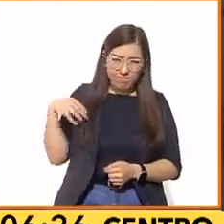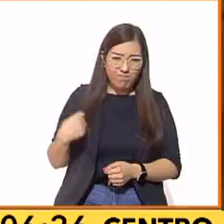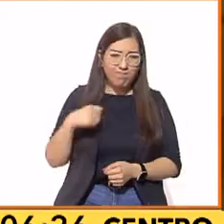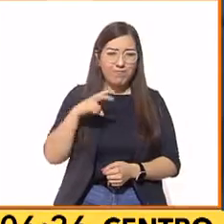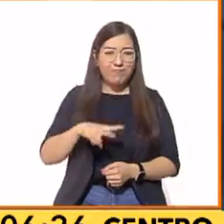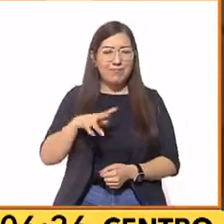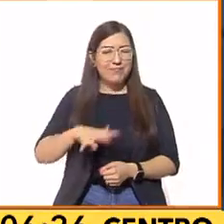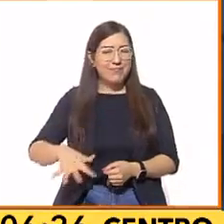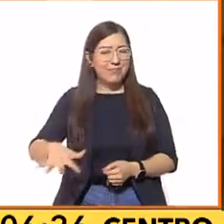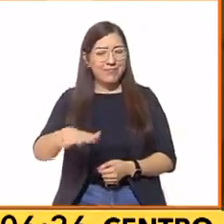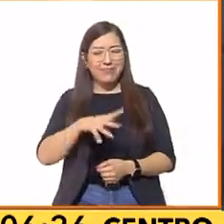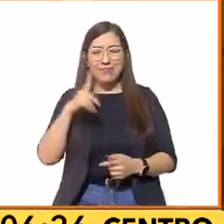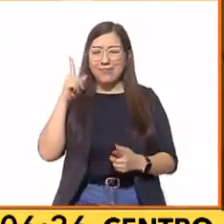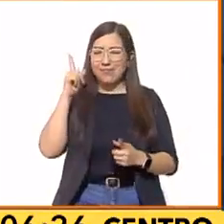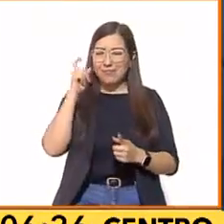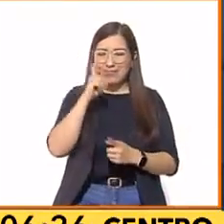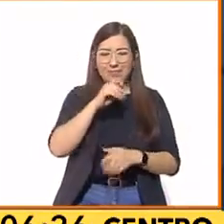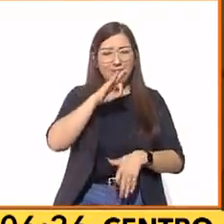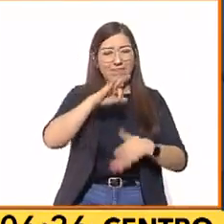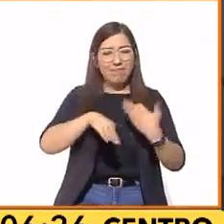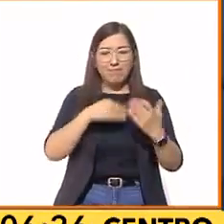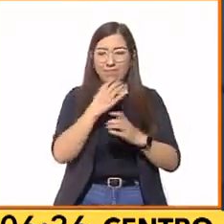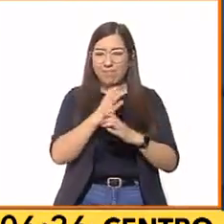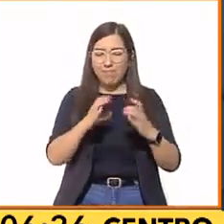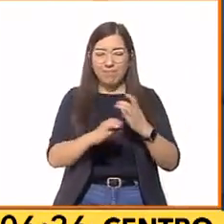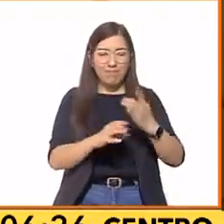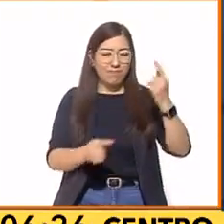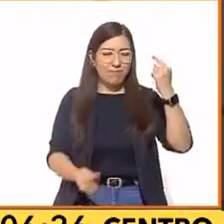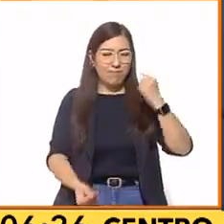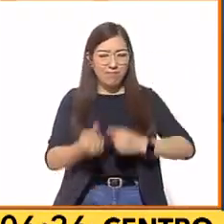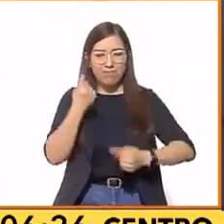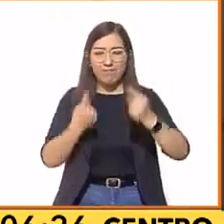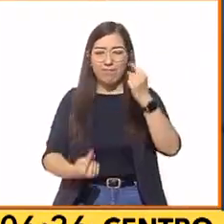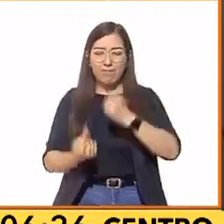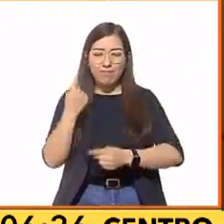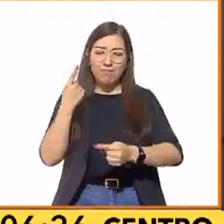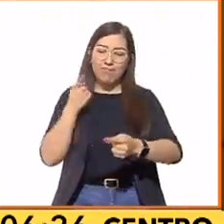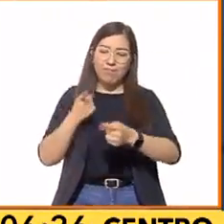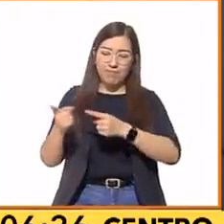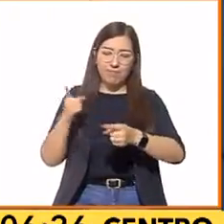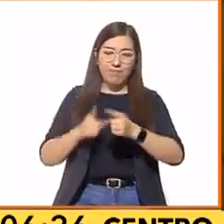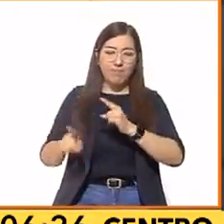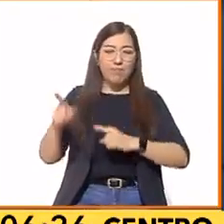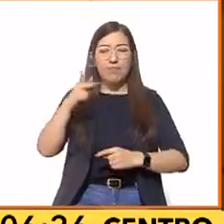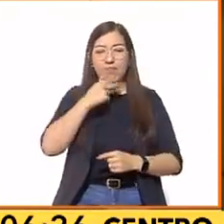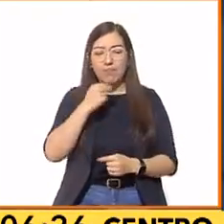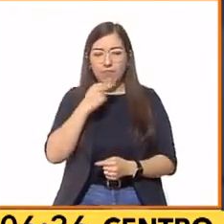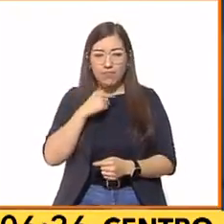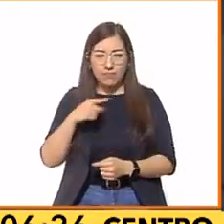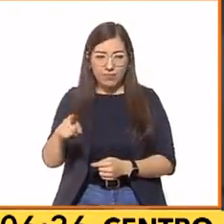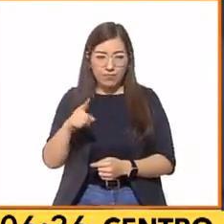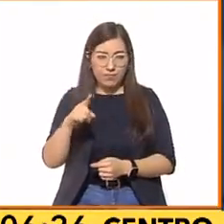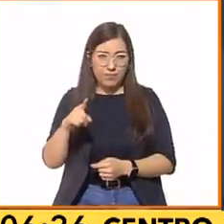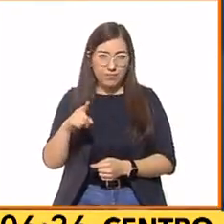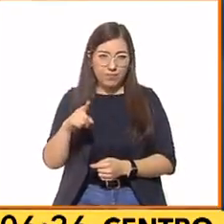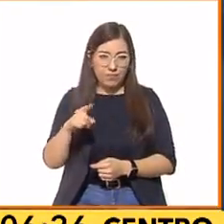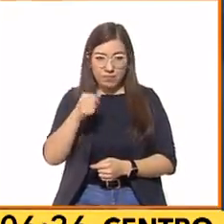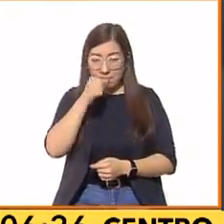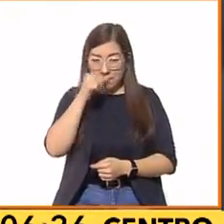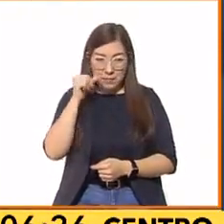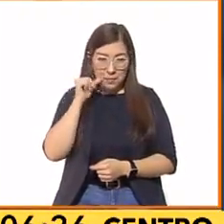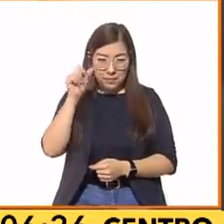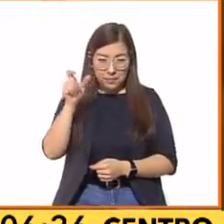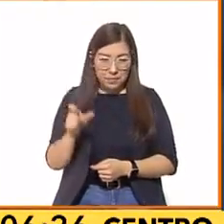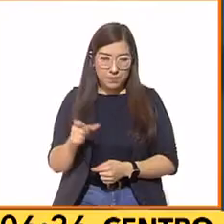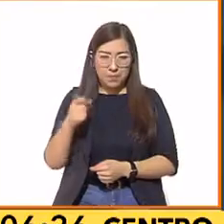adverso, en donde todo estaba en contra, sobre todo para un indígena zapoteca como él, y sin embargo eso